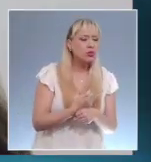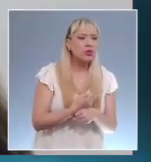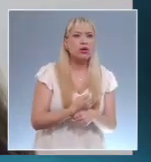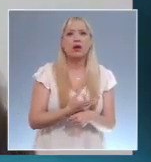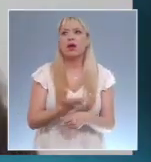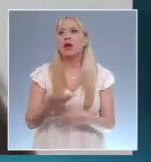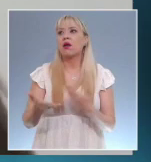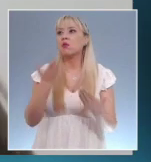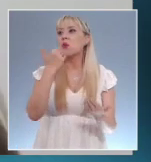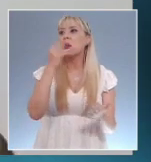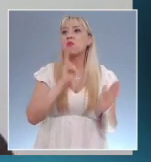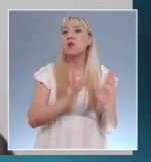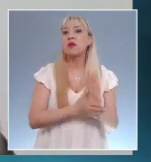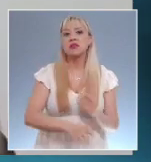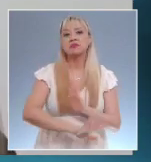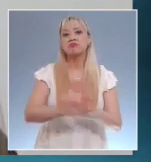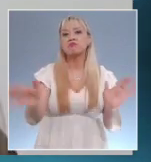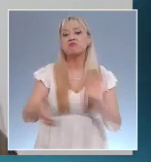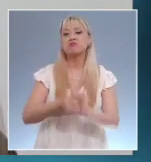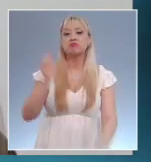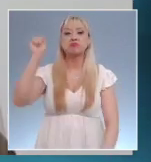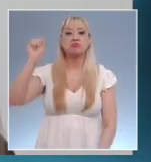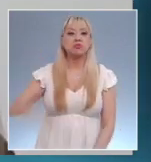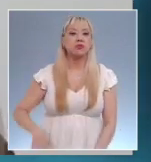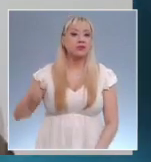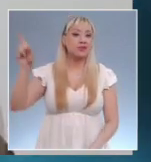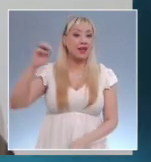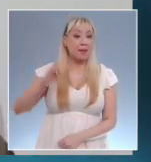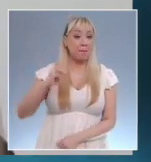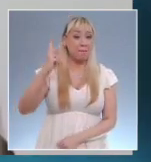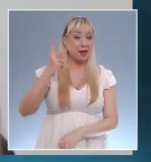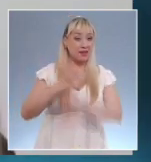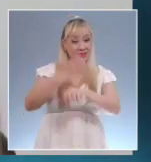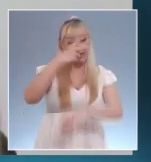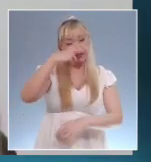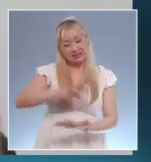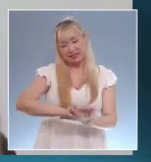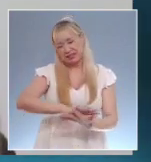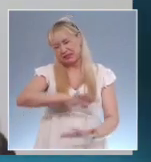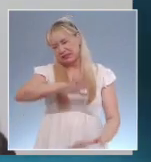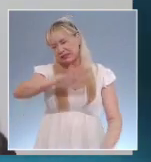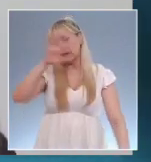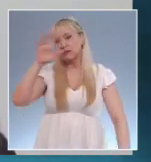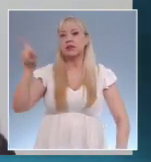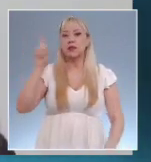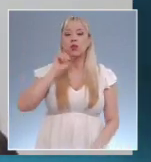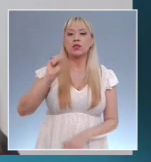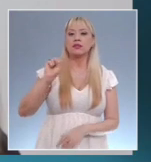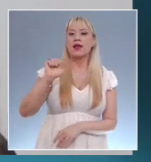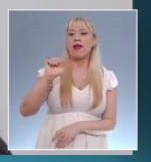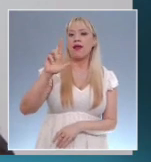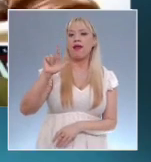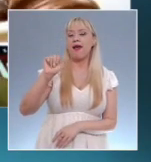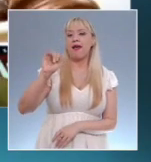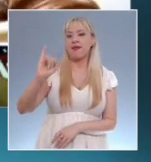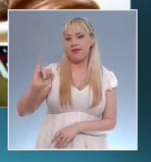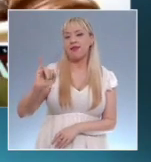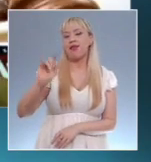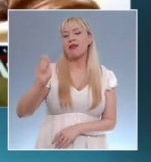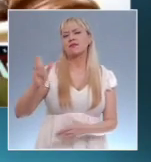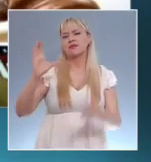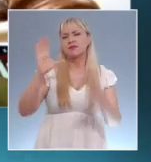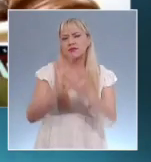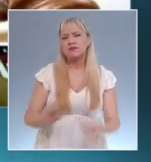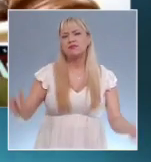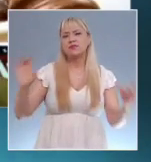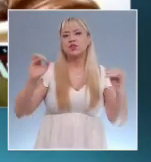de México, Saray Rojas, al impartir conferencia virtual convocada por el Instituto Nacional de Ciencias Penales.